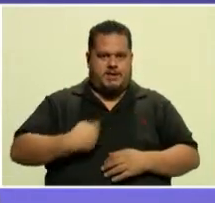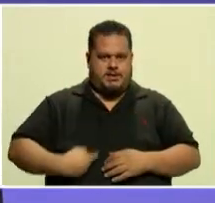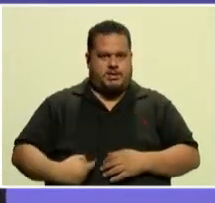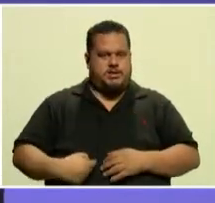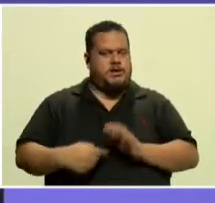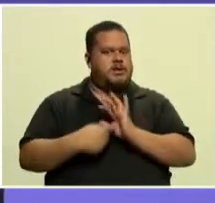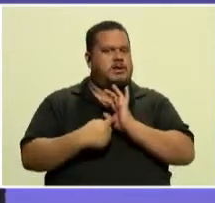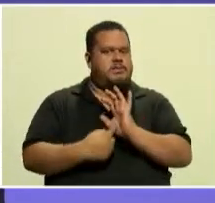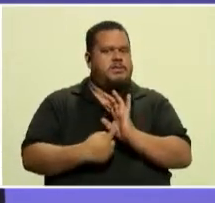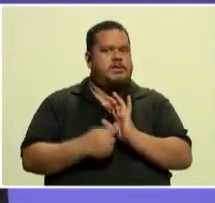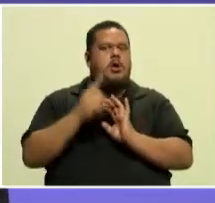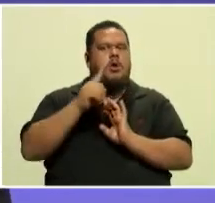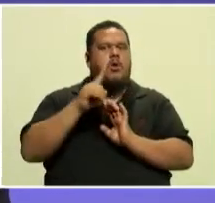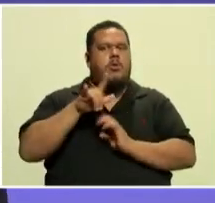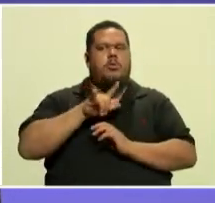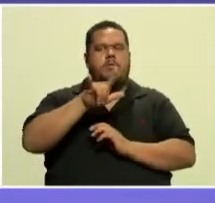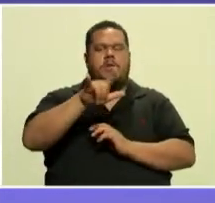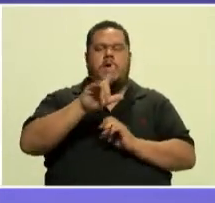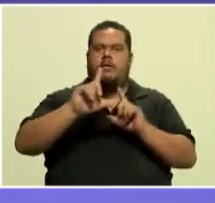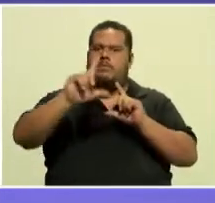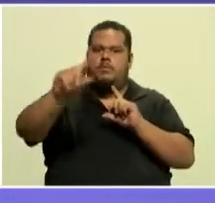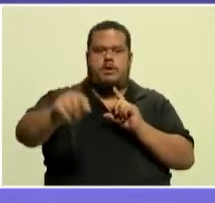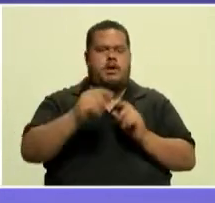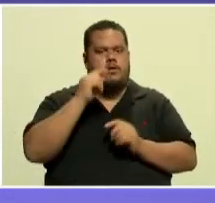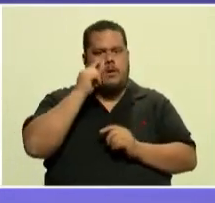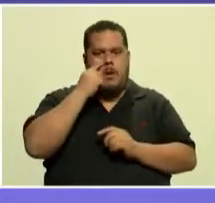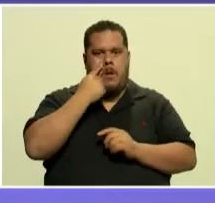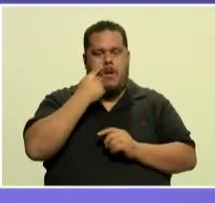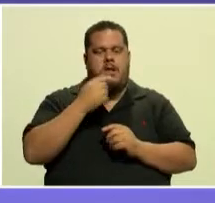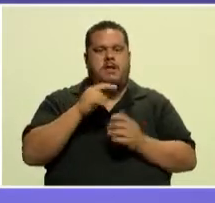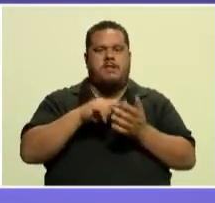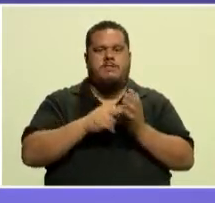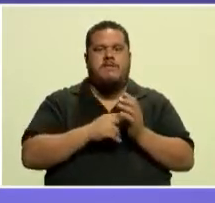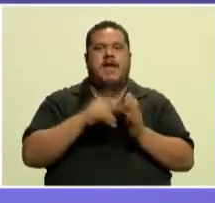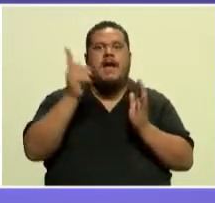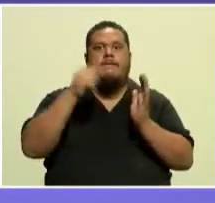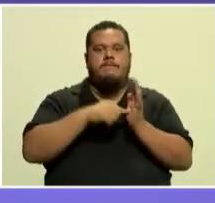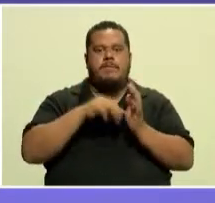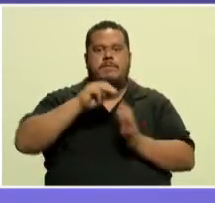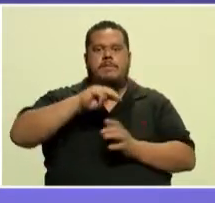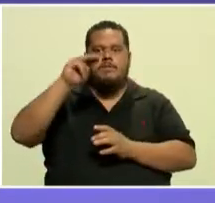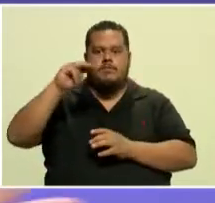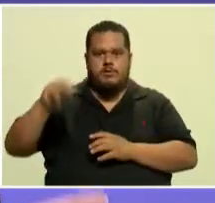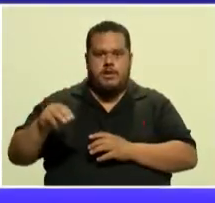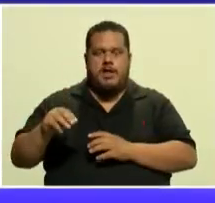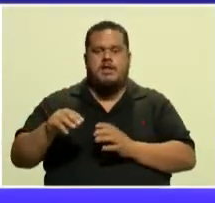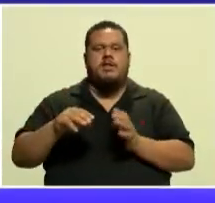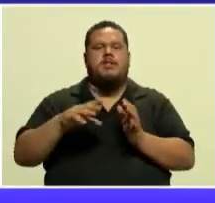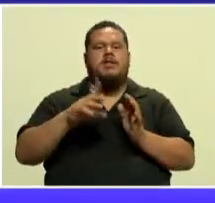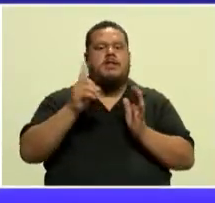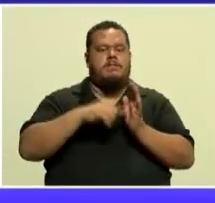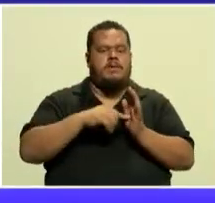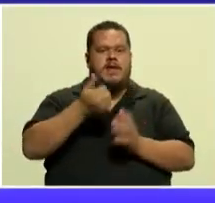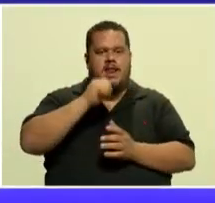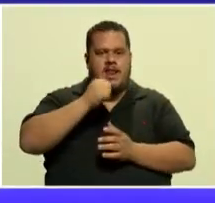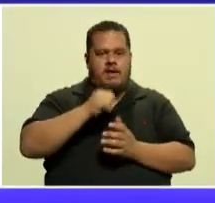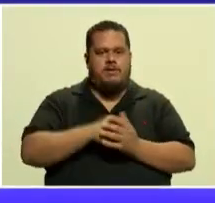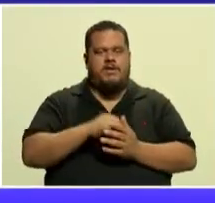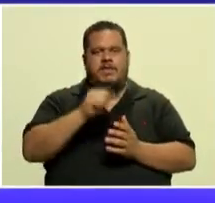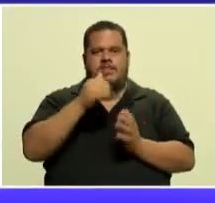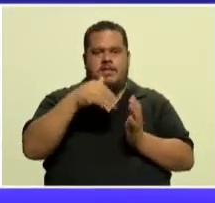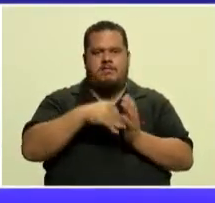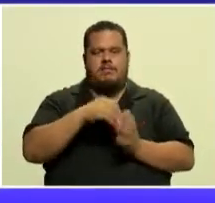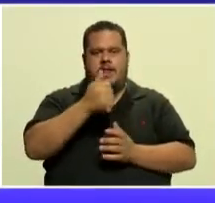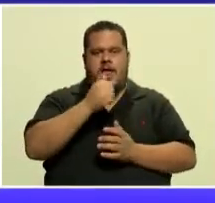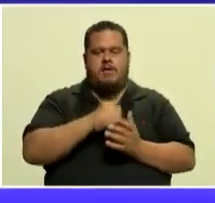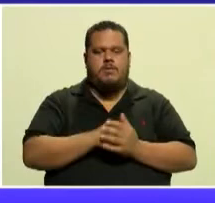representa un viaje muy largo, que es 1000 montañas y 10.000 aguas. 1.000 montañas Y y 10.000 10.000 aguas. aguas.